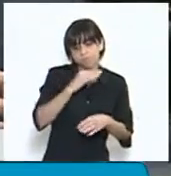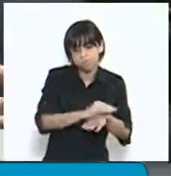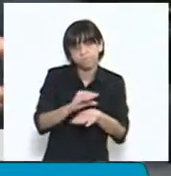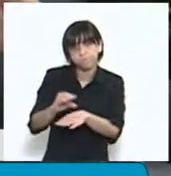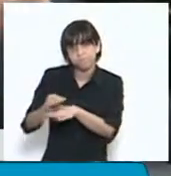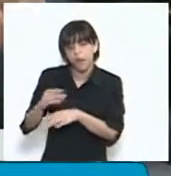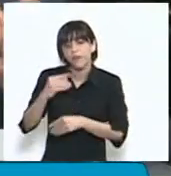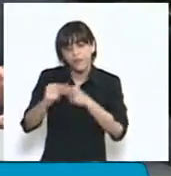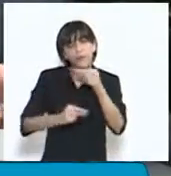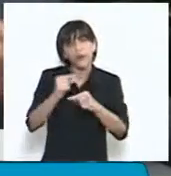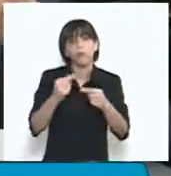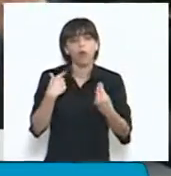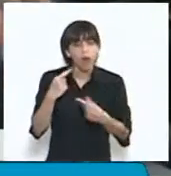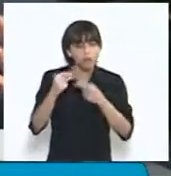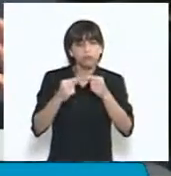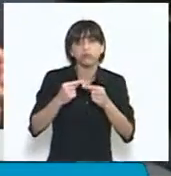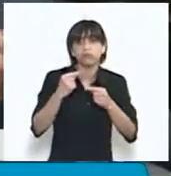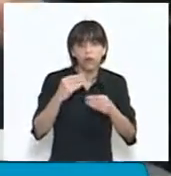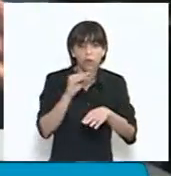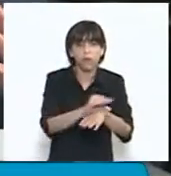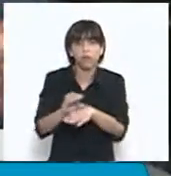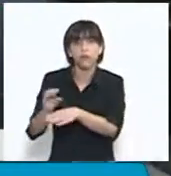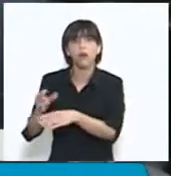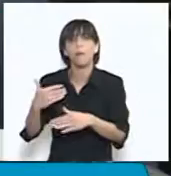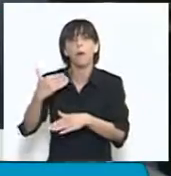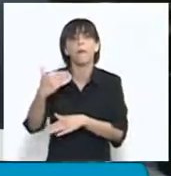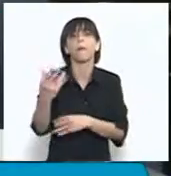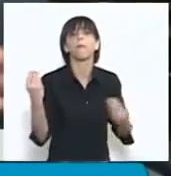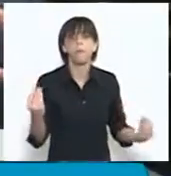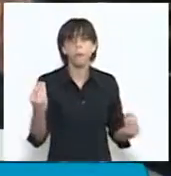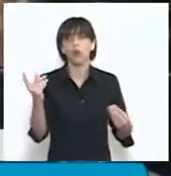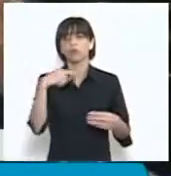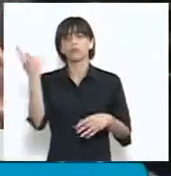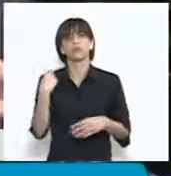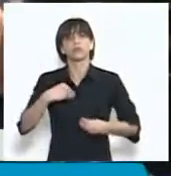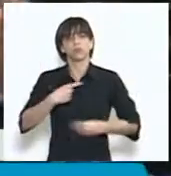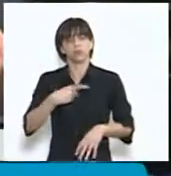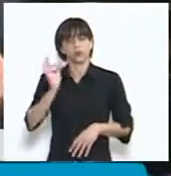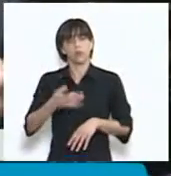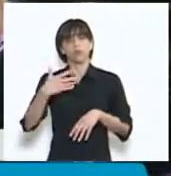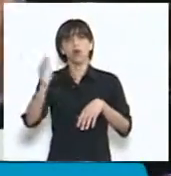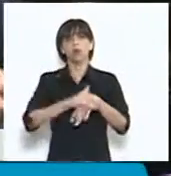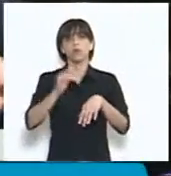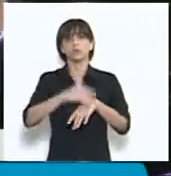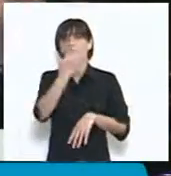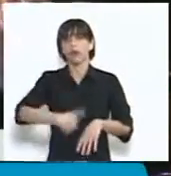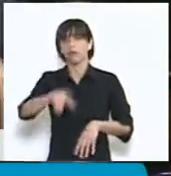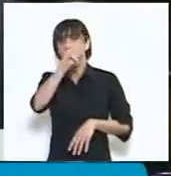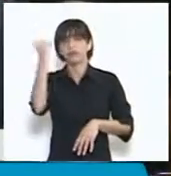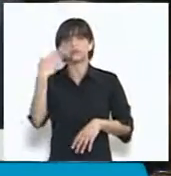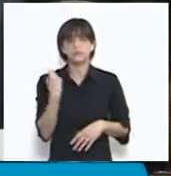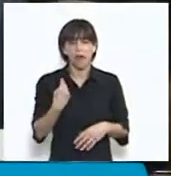es el reconocimiento cualitativo de la primera responsabilidad del Estado como piso de